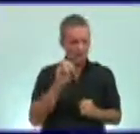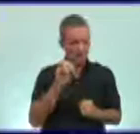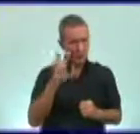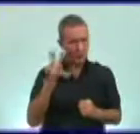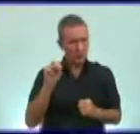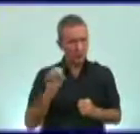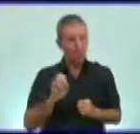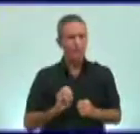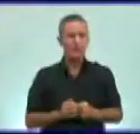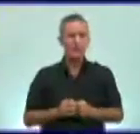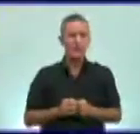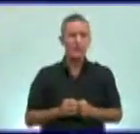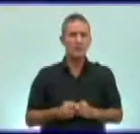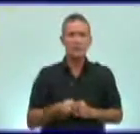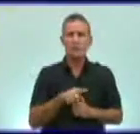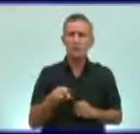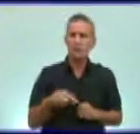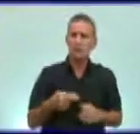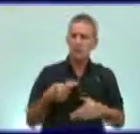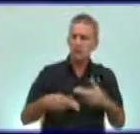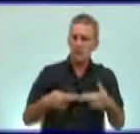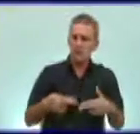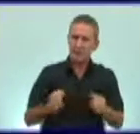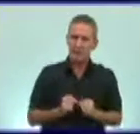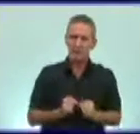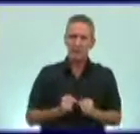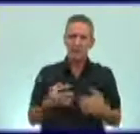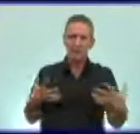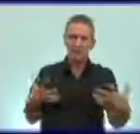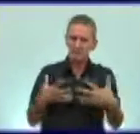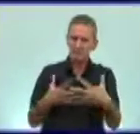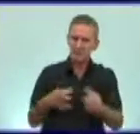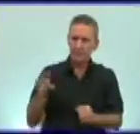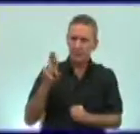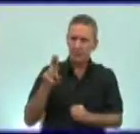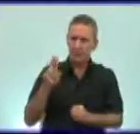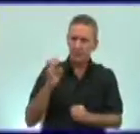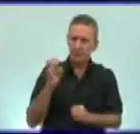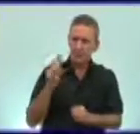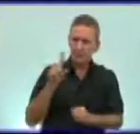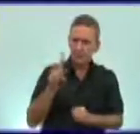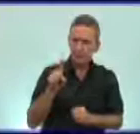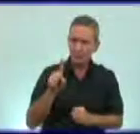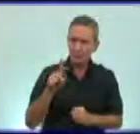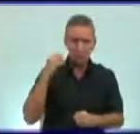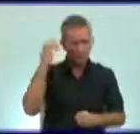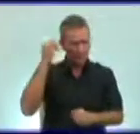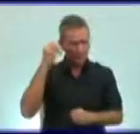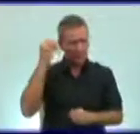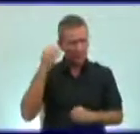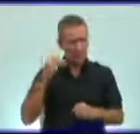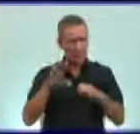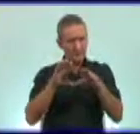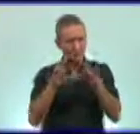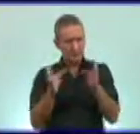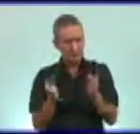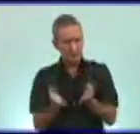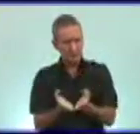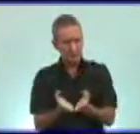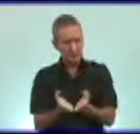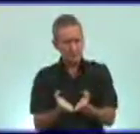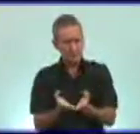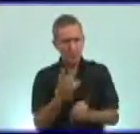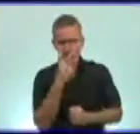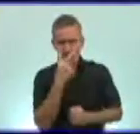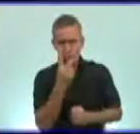realizando y que tiene que ver específicamente con la unidad número 1 que tributa al pensamiento universal, tal como ustedes lo observan